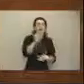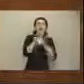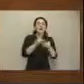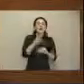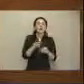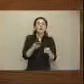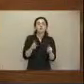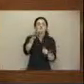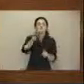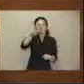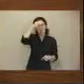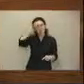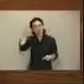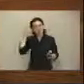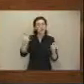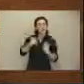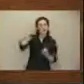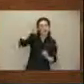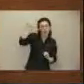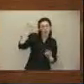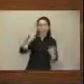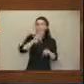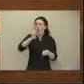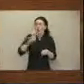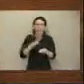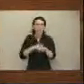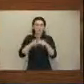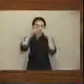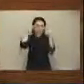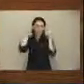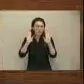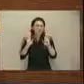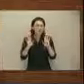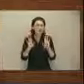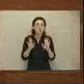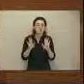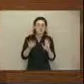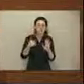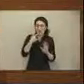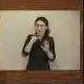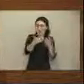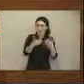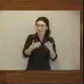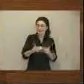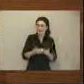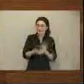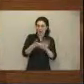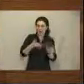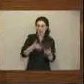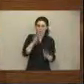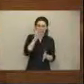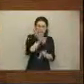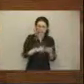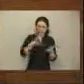no sé si por prejuicios ideológicos o de otro tipo, a los que hace referencia, ya digo, los escritos que antes